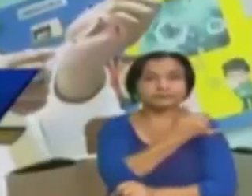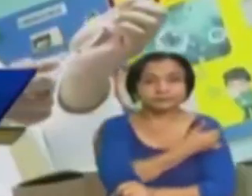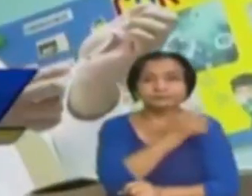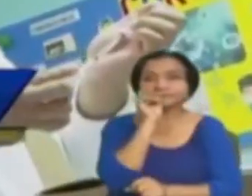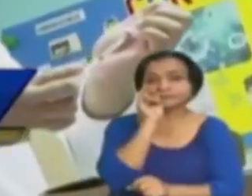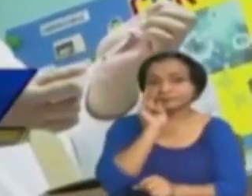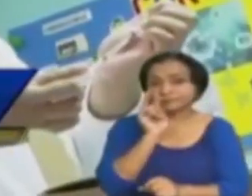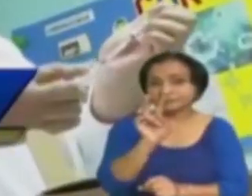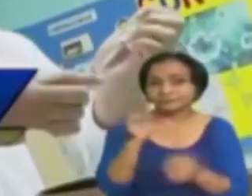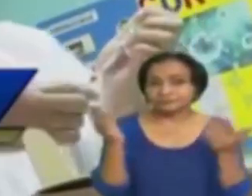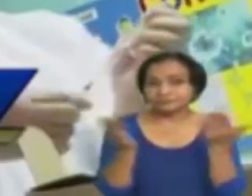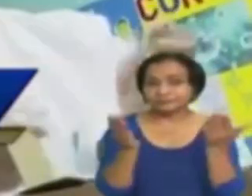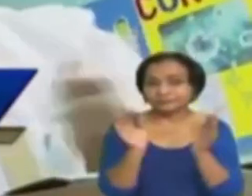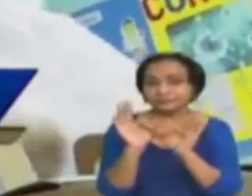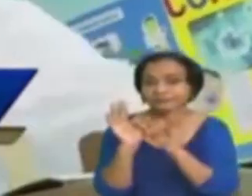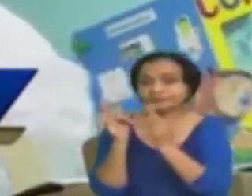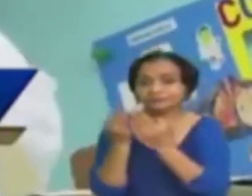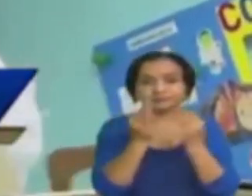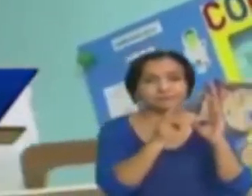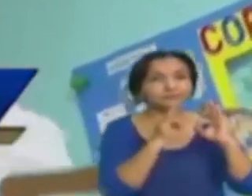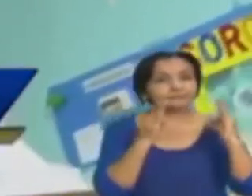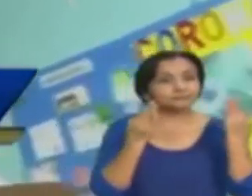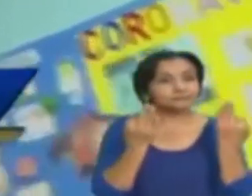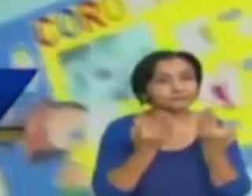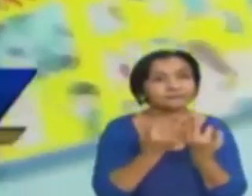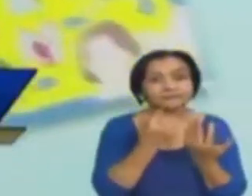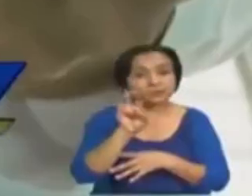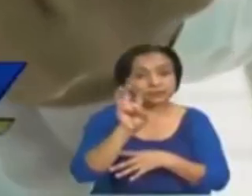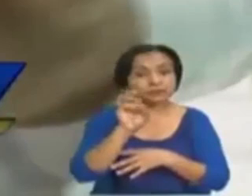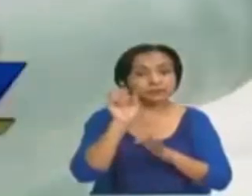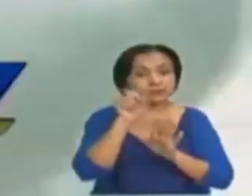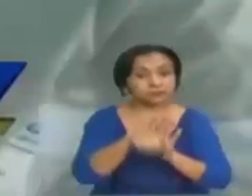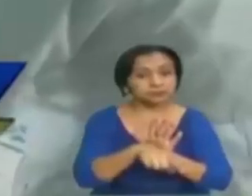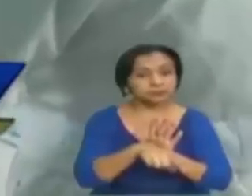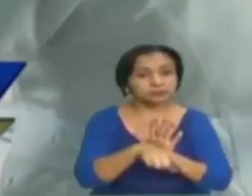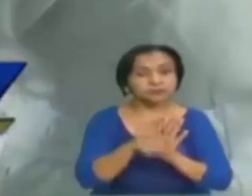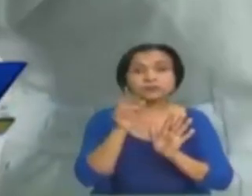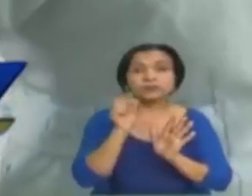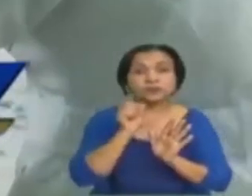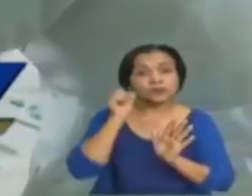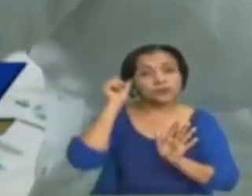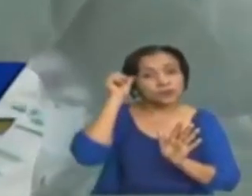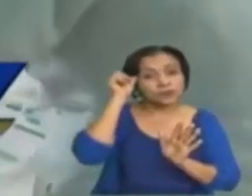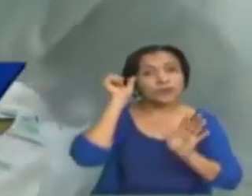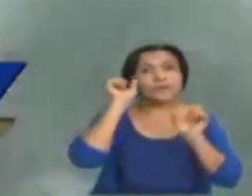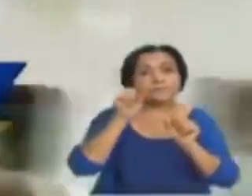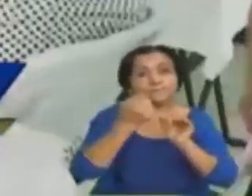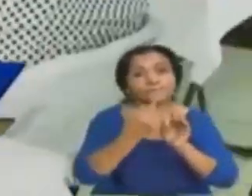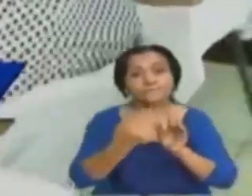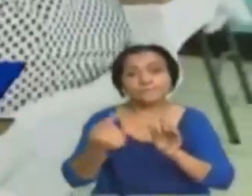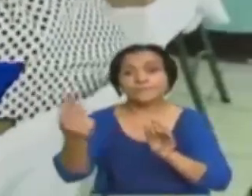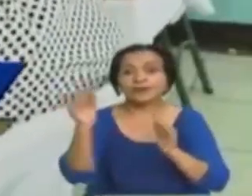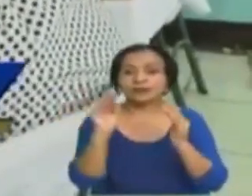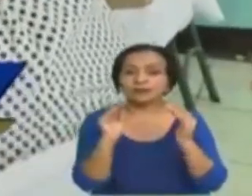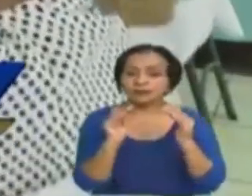Municipio, sede del SILAIS también a las 8 de la mañana. Así es como vamos adelante, vacunándonos, pueblo